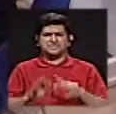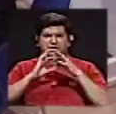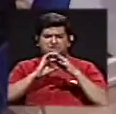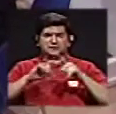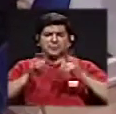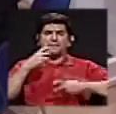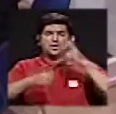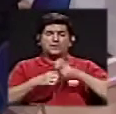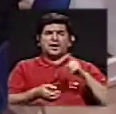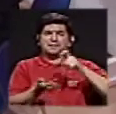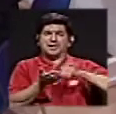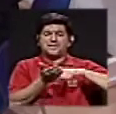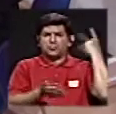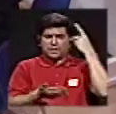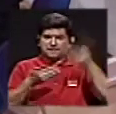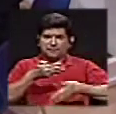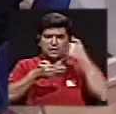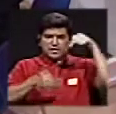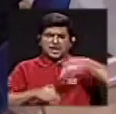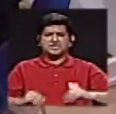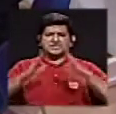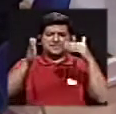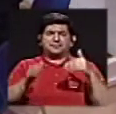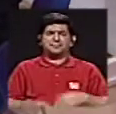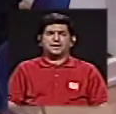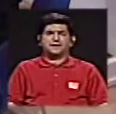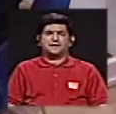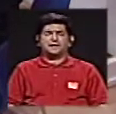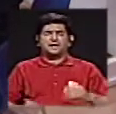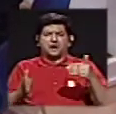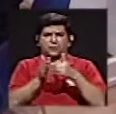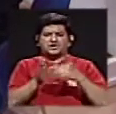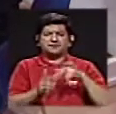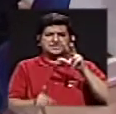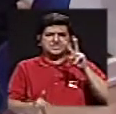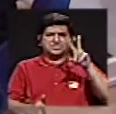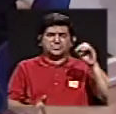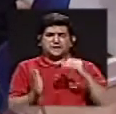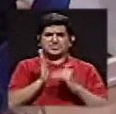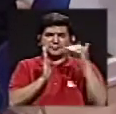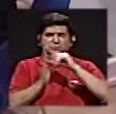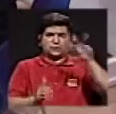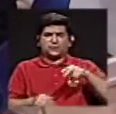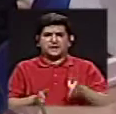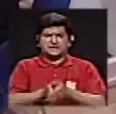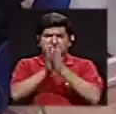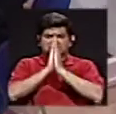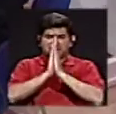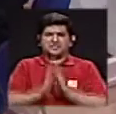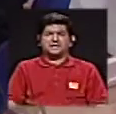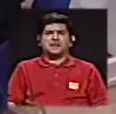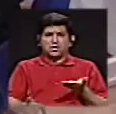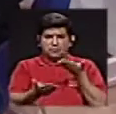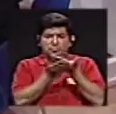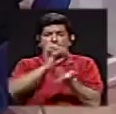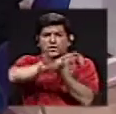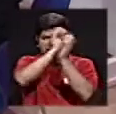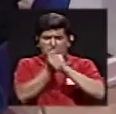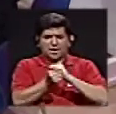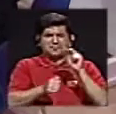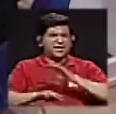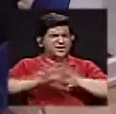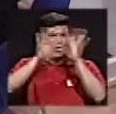dice este martes rechazaron de nuevo son 320 millones de colones que tendremos que pedir para los que están proponiendo un cambio no